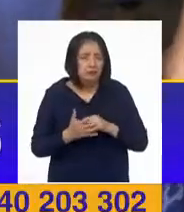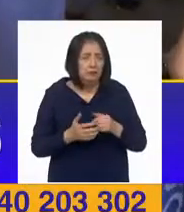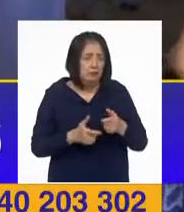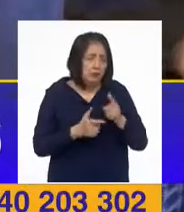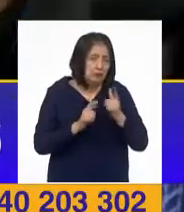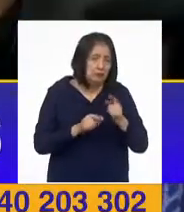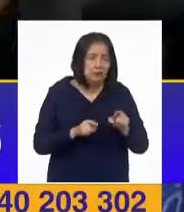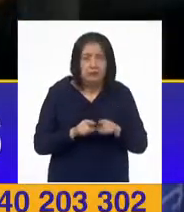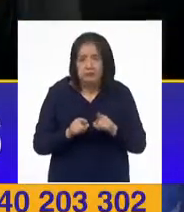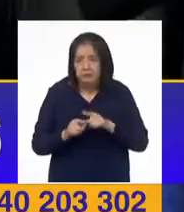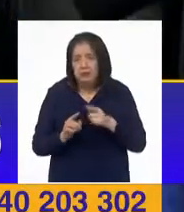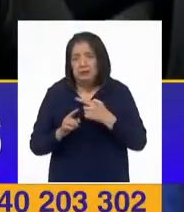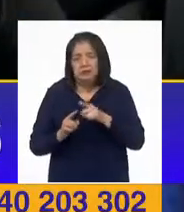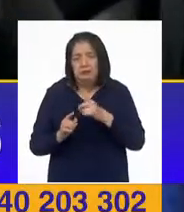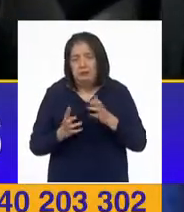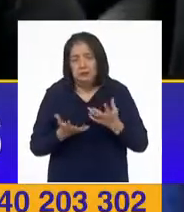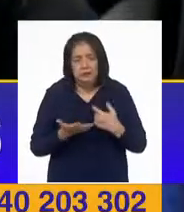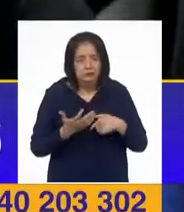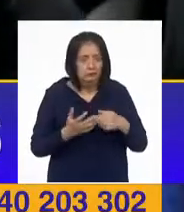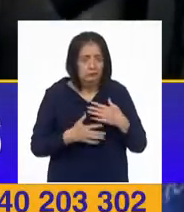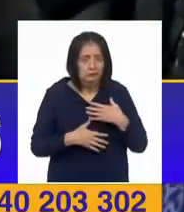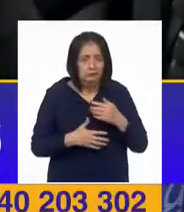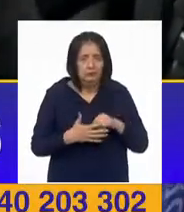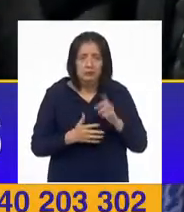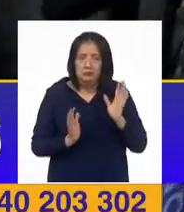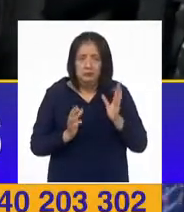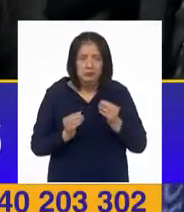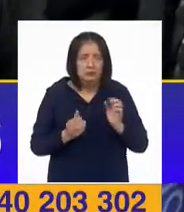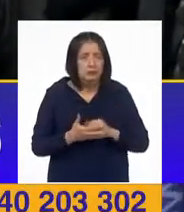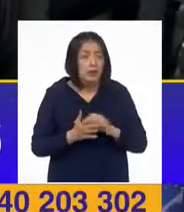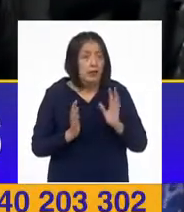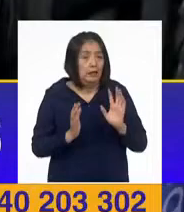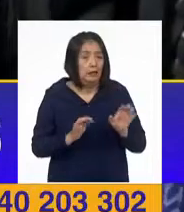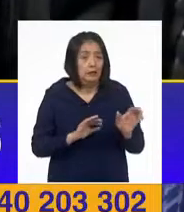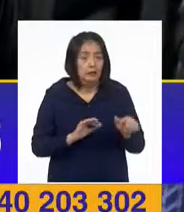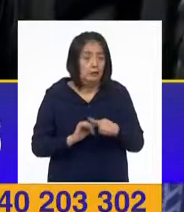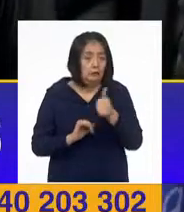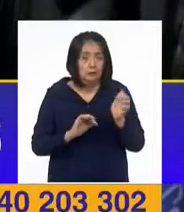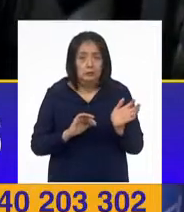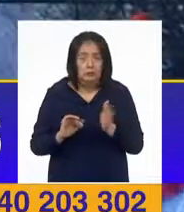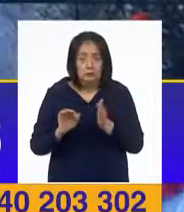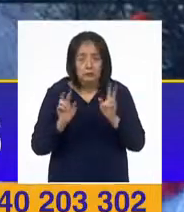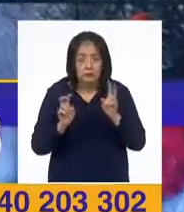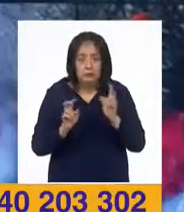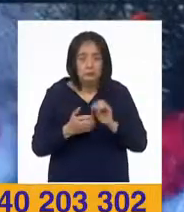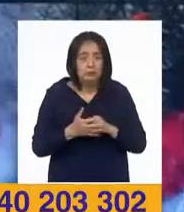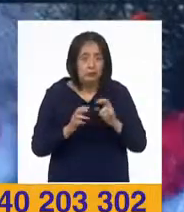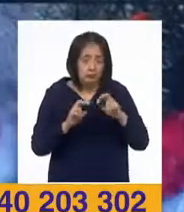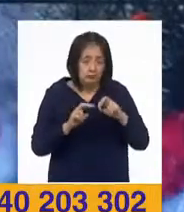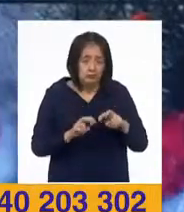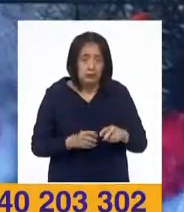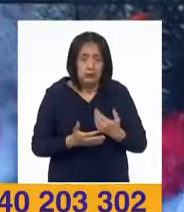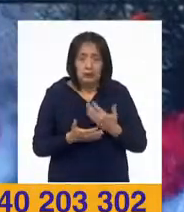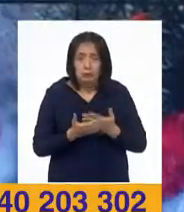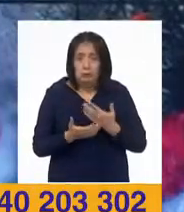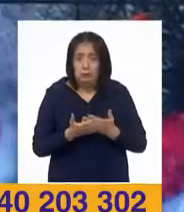alcohol son diferentes, entonces son muchas cosas que tenemos que tener presentes. Pero hay otro tema interesante también, porque un estudio